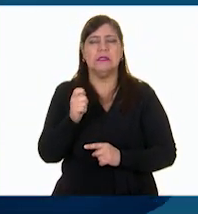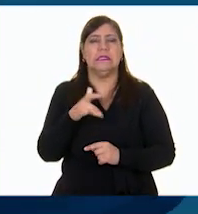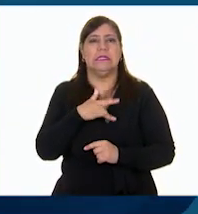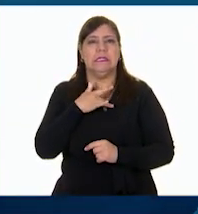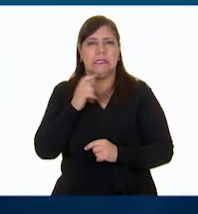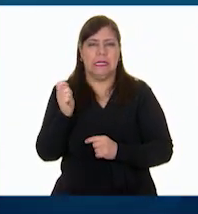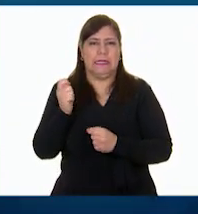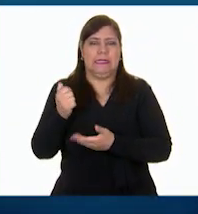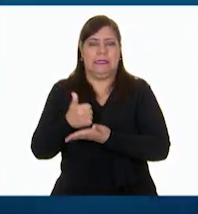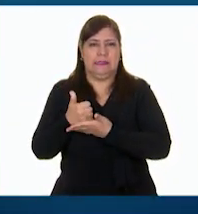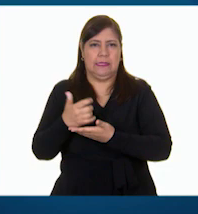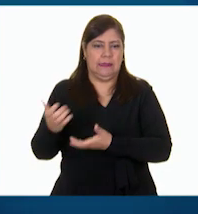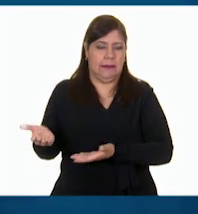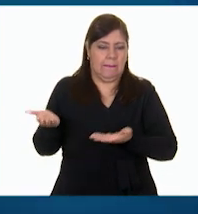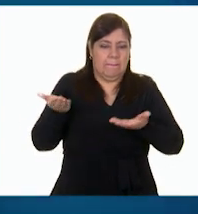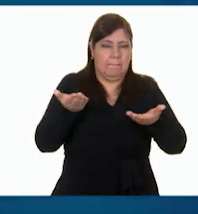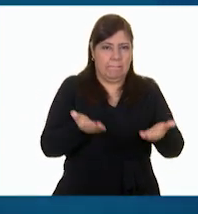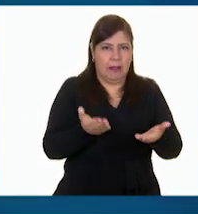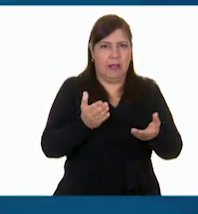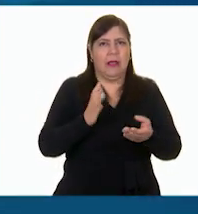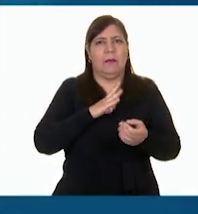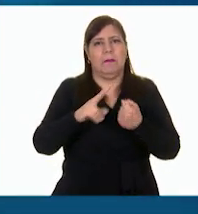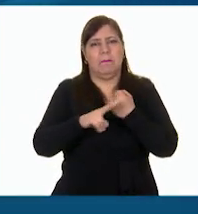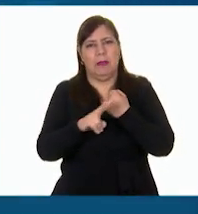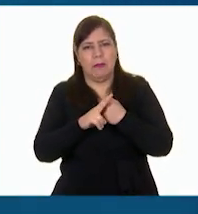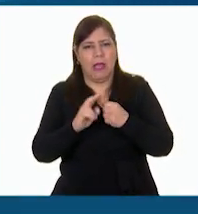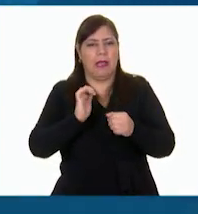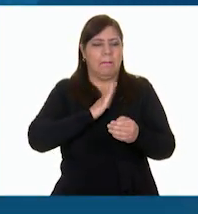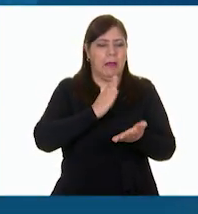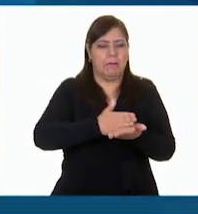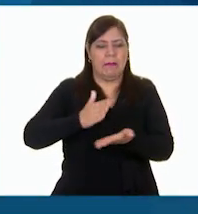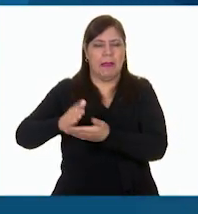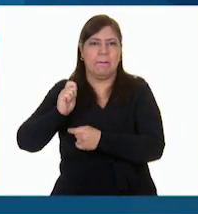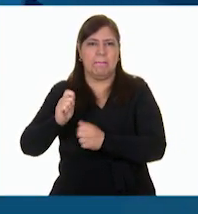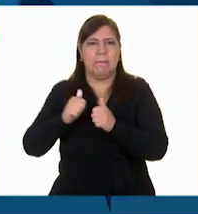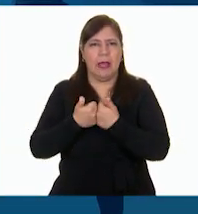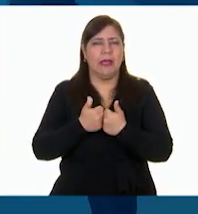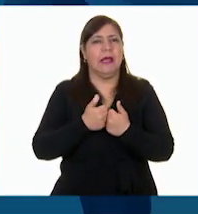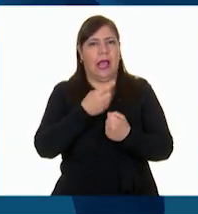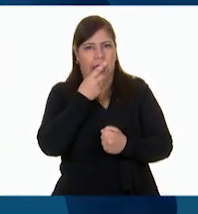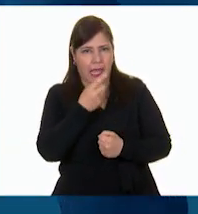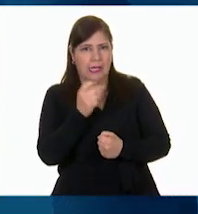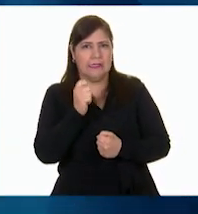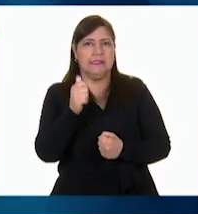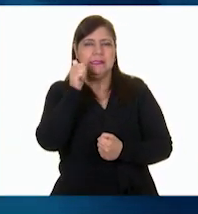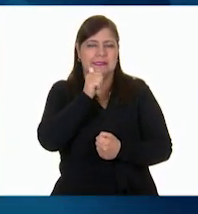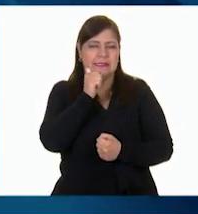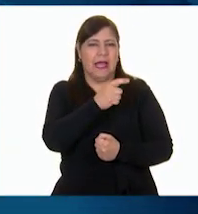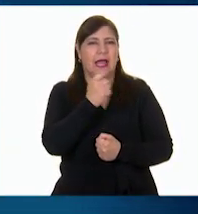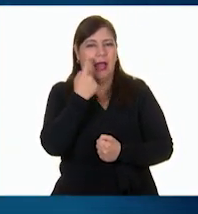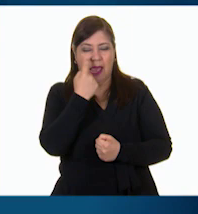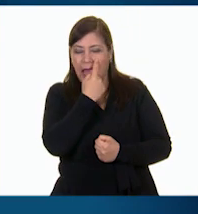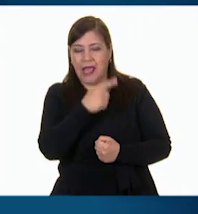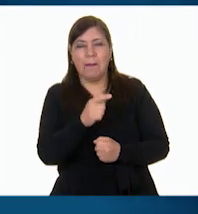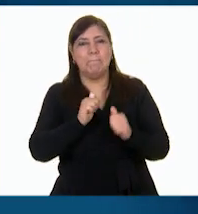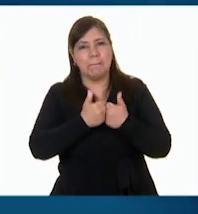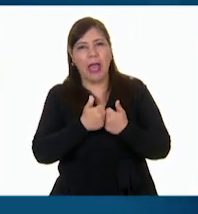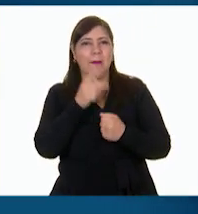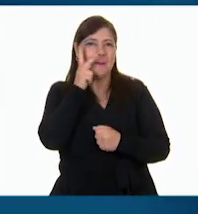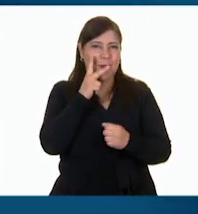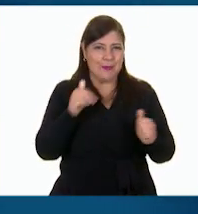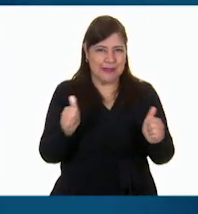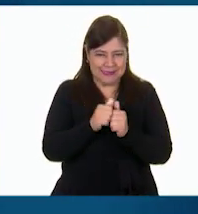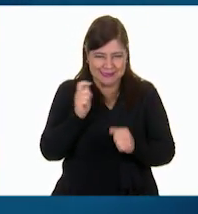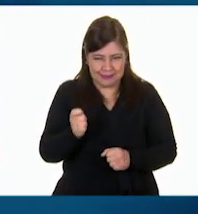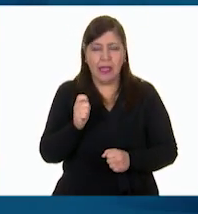bandeja, la copa de vino del Rin y las tajadas de pan y comentó con aprobación risueña lo adicto que era su amo a ese refrigerio. Mientras